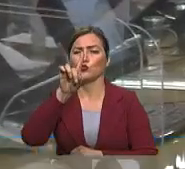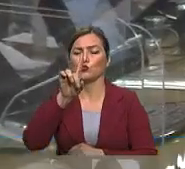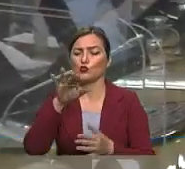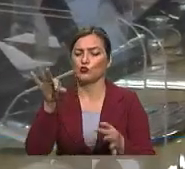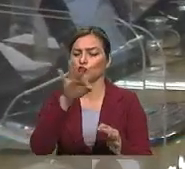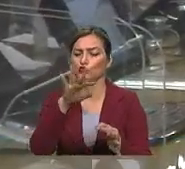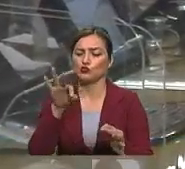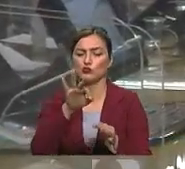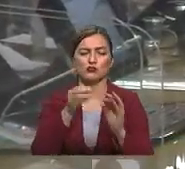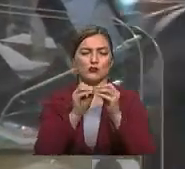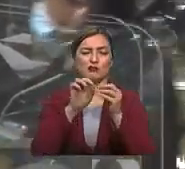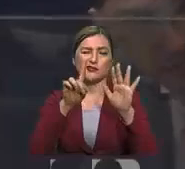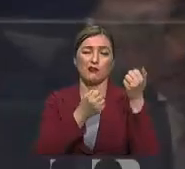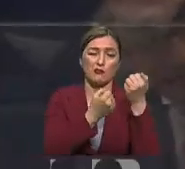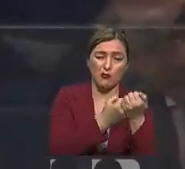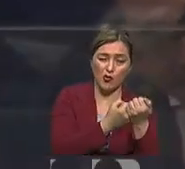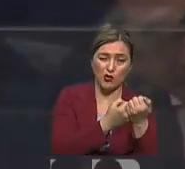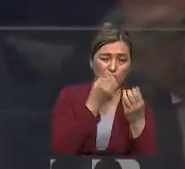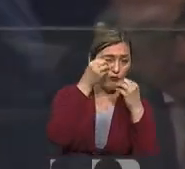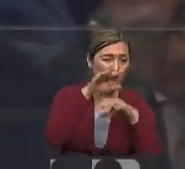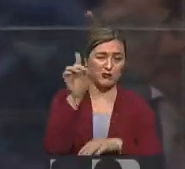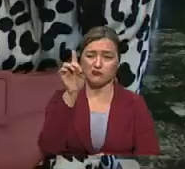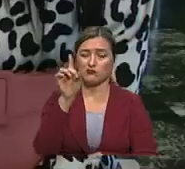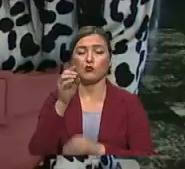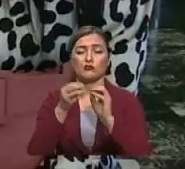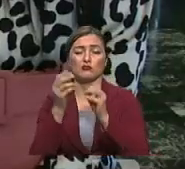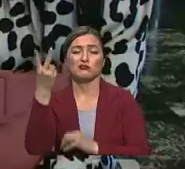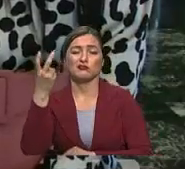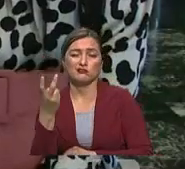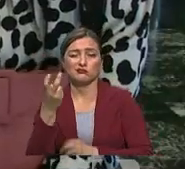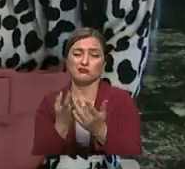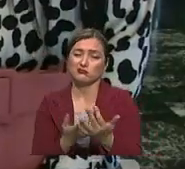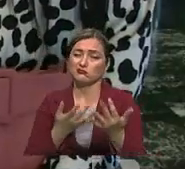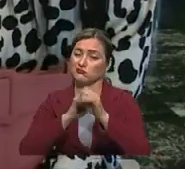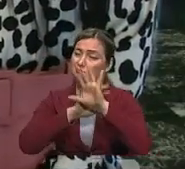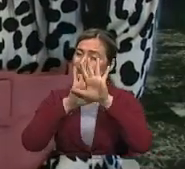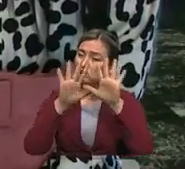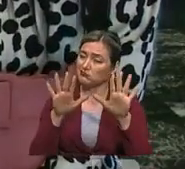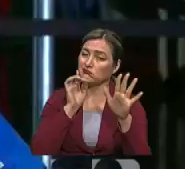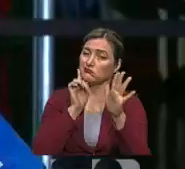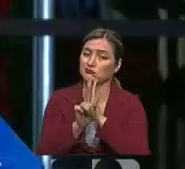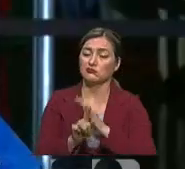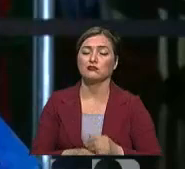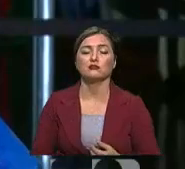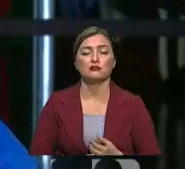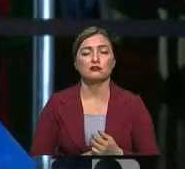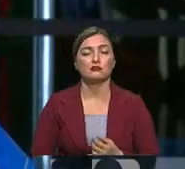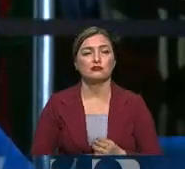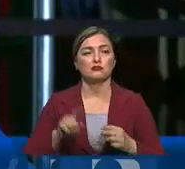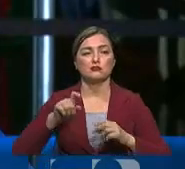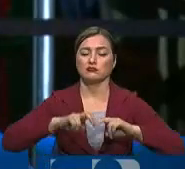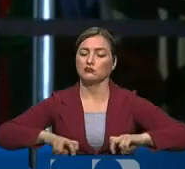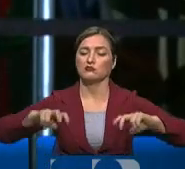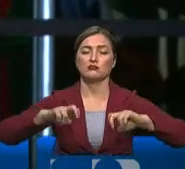Ya el PCC ha mencionado que no apoyará el informe, mientras Izquierda Democrática espera que se aclaren estas denuncias. Creo que eso debería